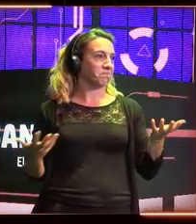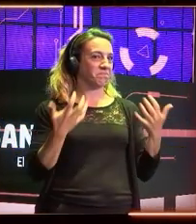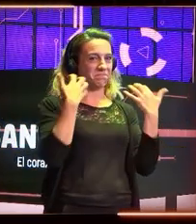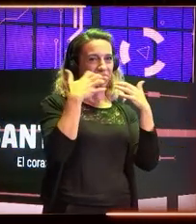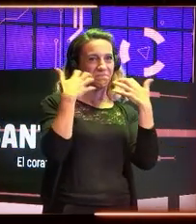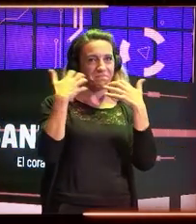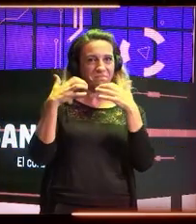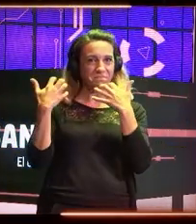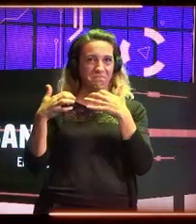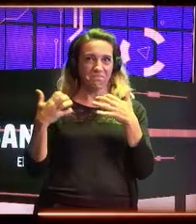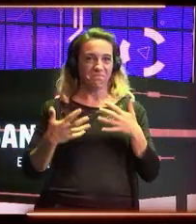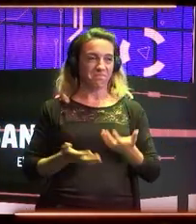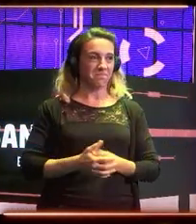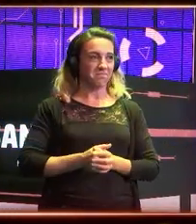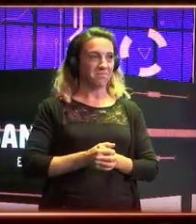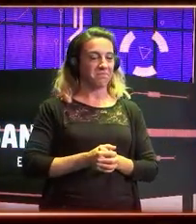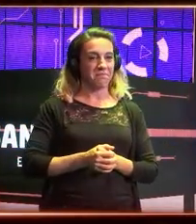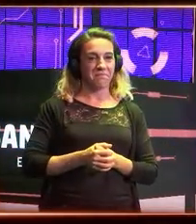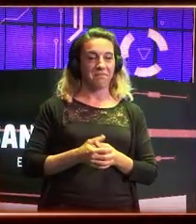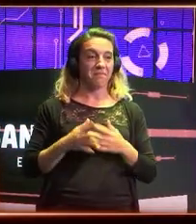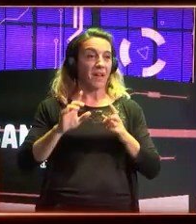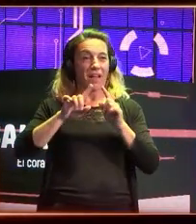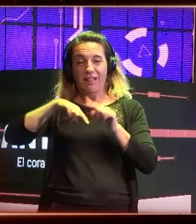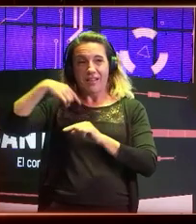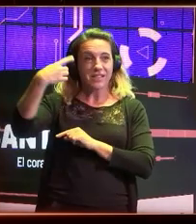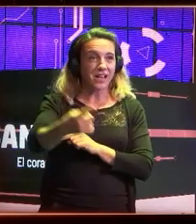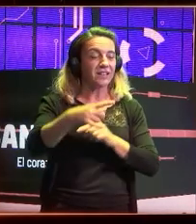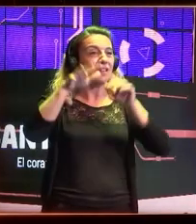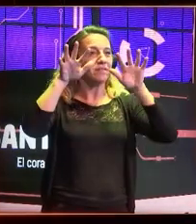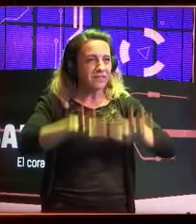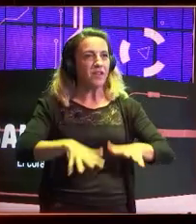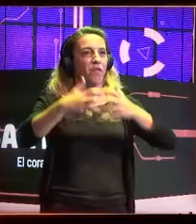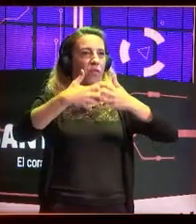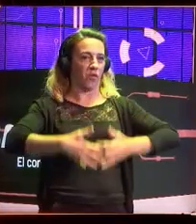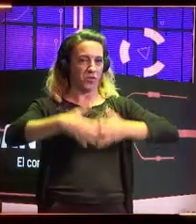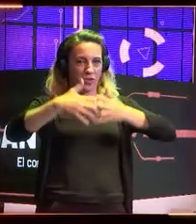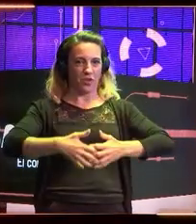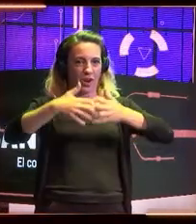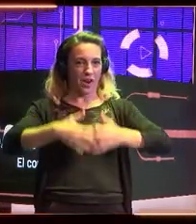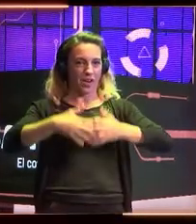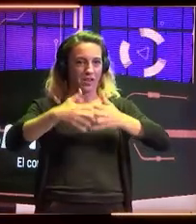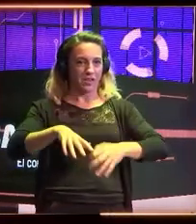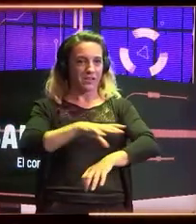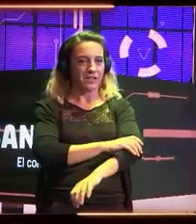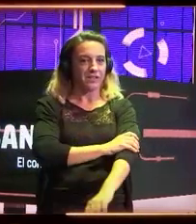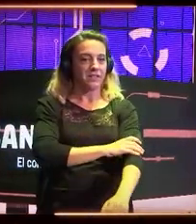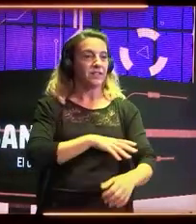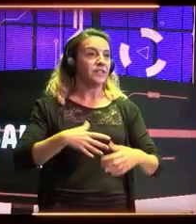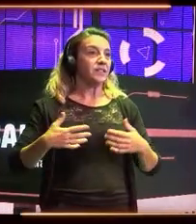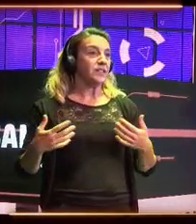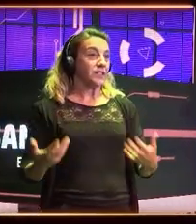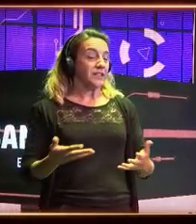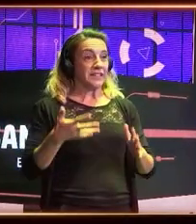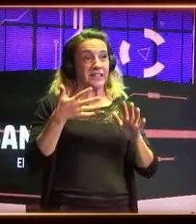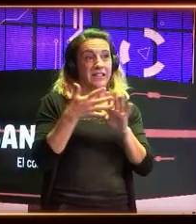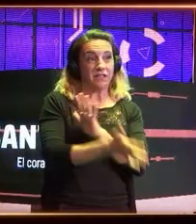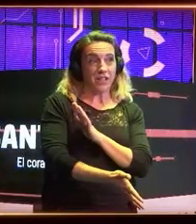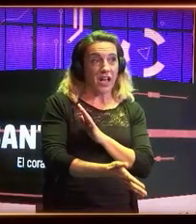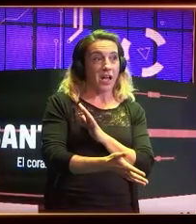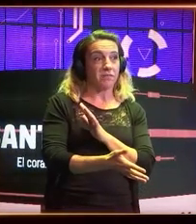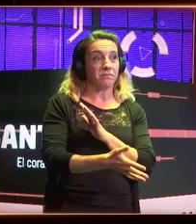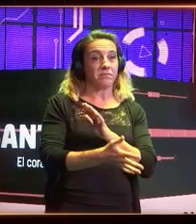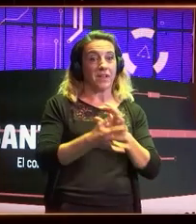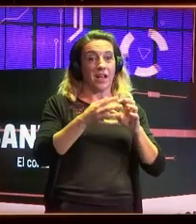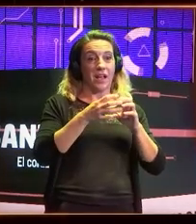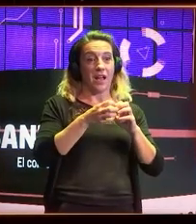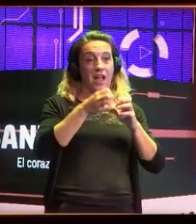siguiente la graad al día siguiente va a estar ahí funcionando ad dope Entonces eso significa que la gravedad siempre gana